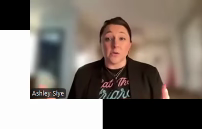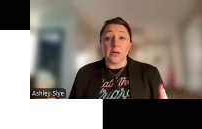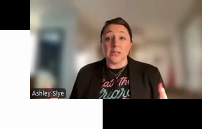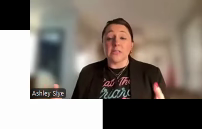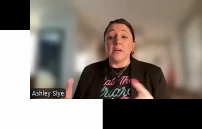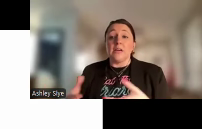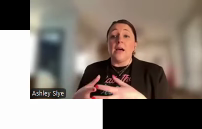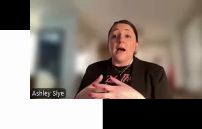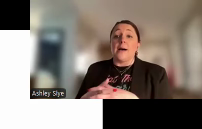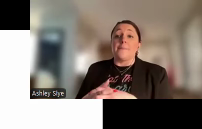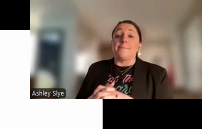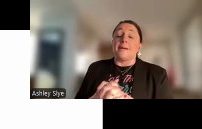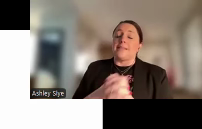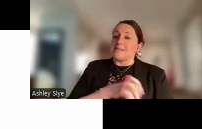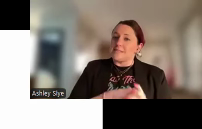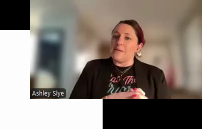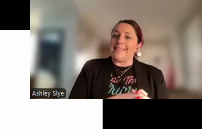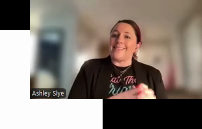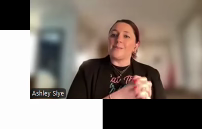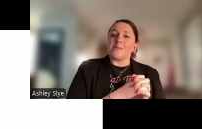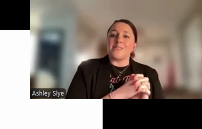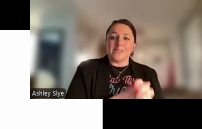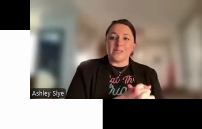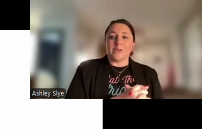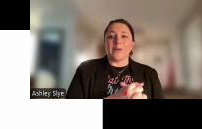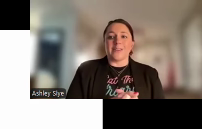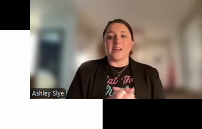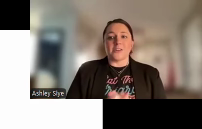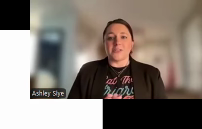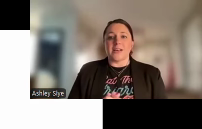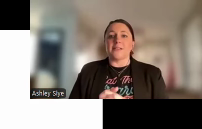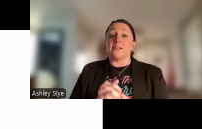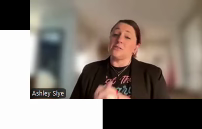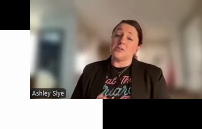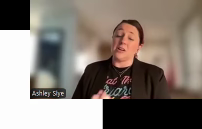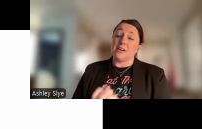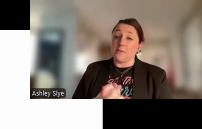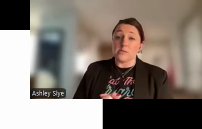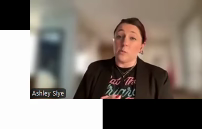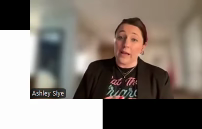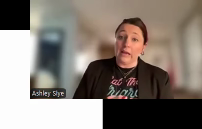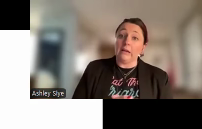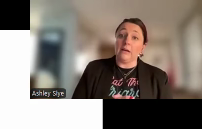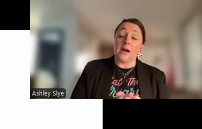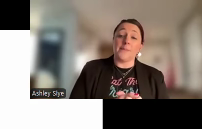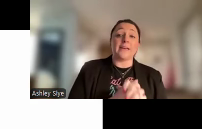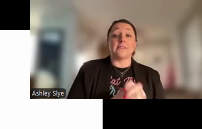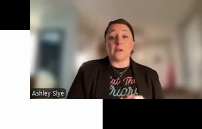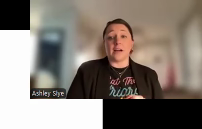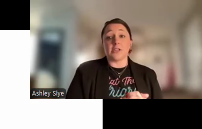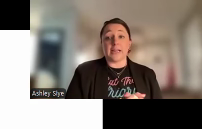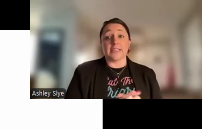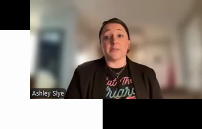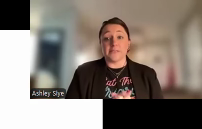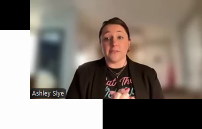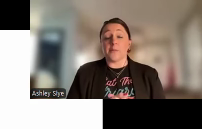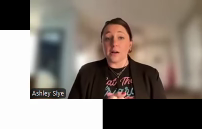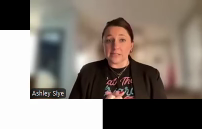a prepararse con hechos y con ciertas preguntas ya preparadas, como dijo el doctor Ard. Algunas de estas,